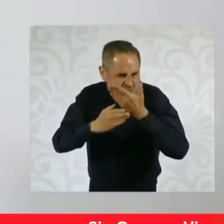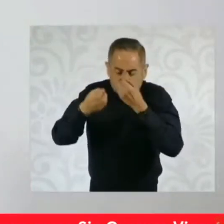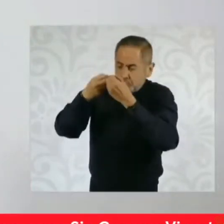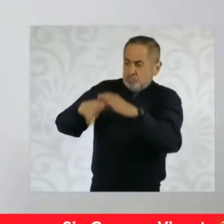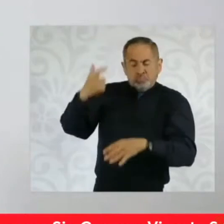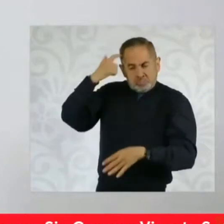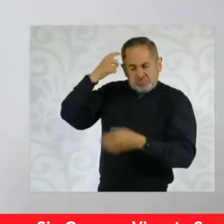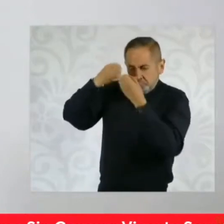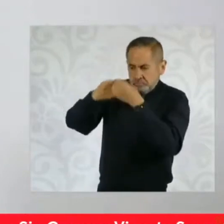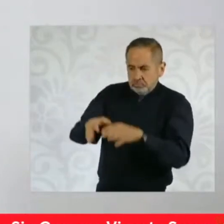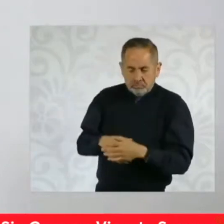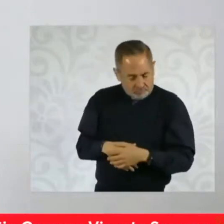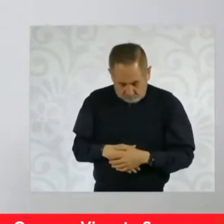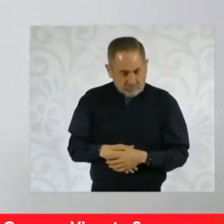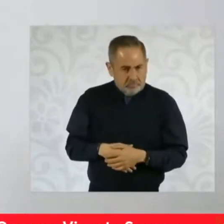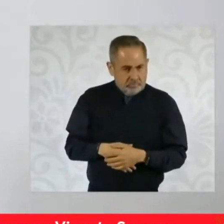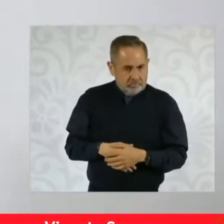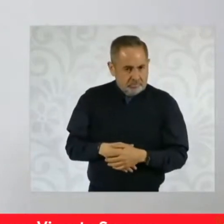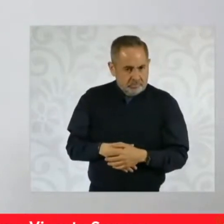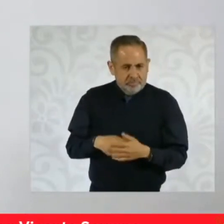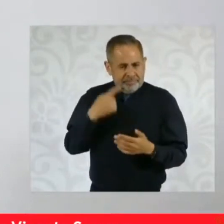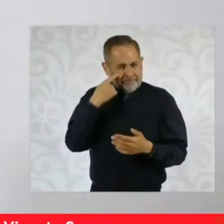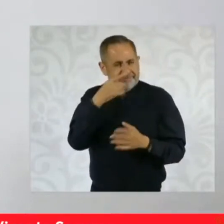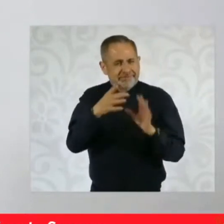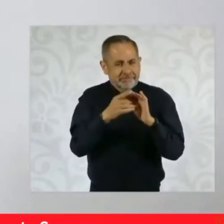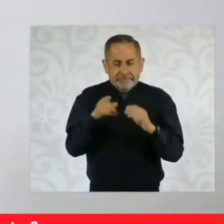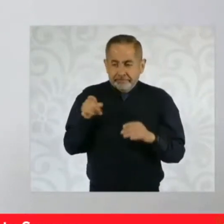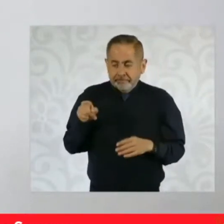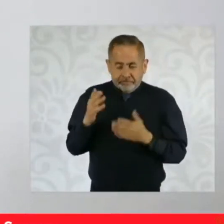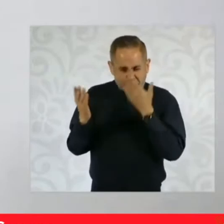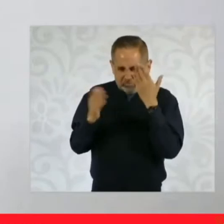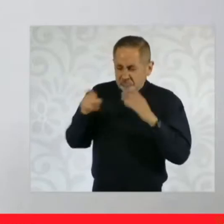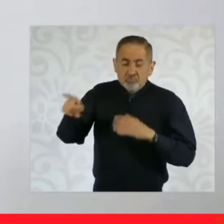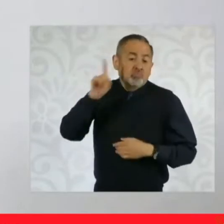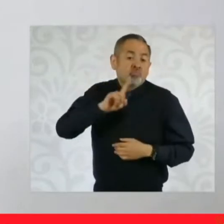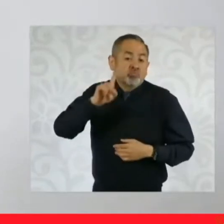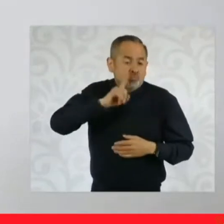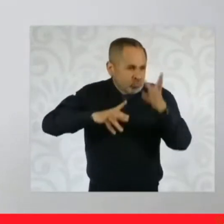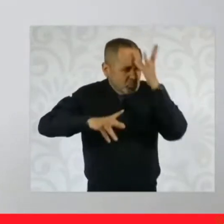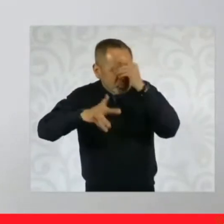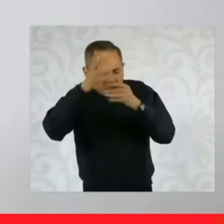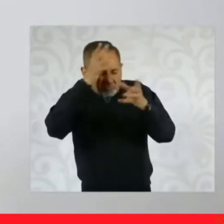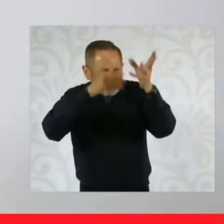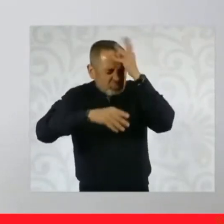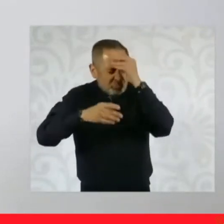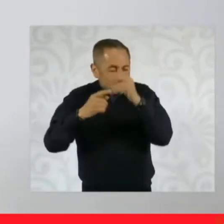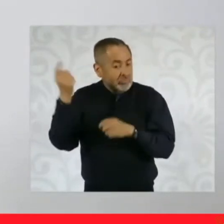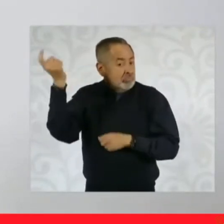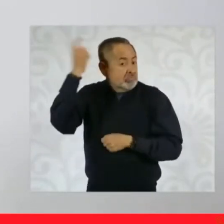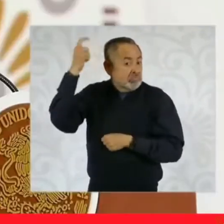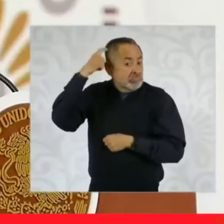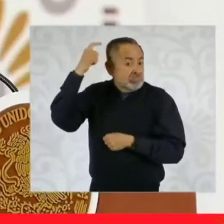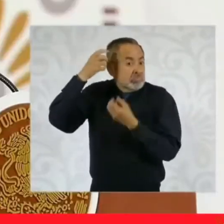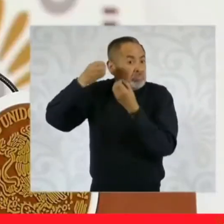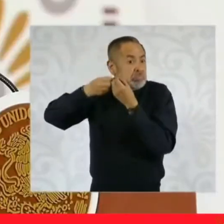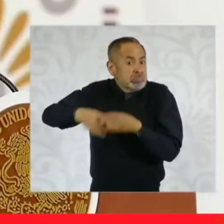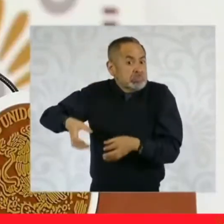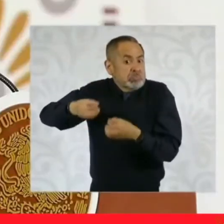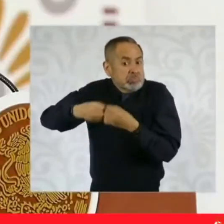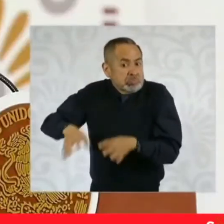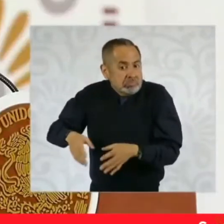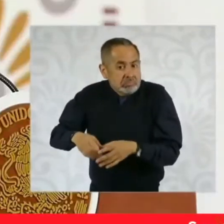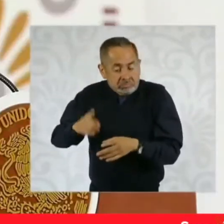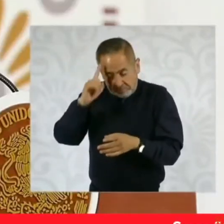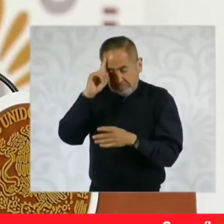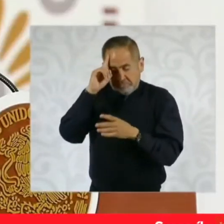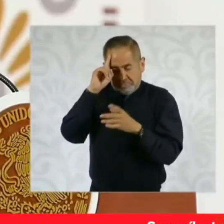Y aquí dice la cita textual: el exceso de instrucción científica ataca el organismo de la mujer. La